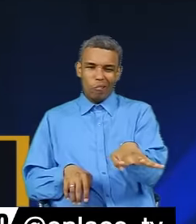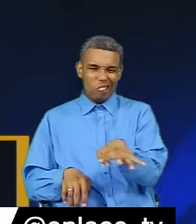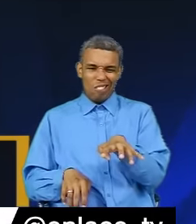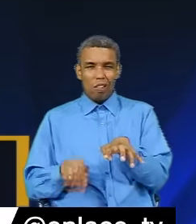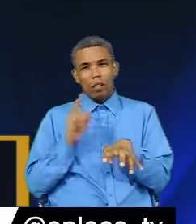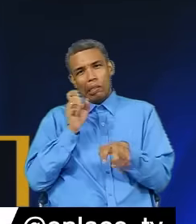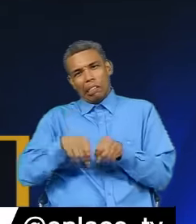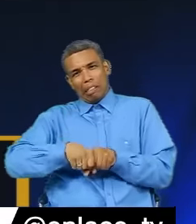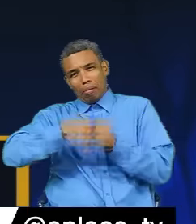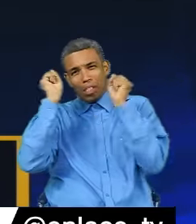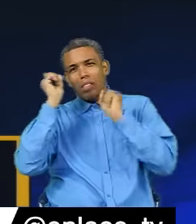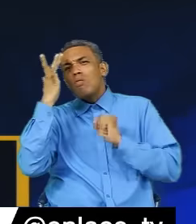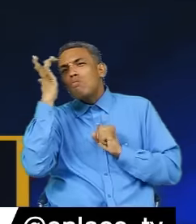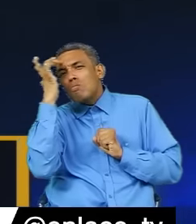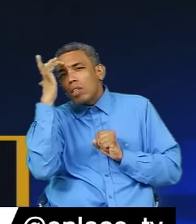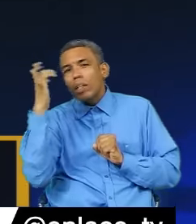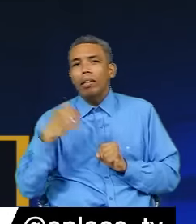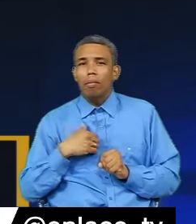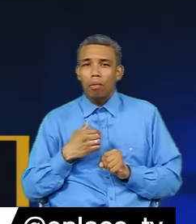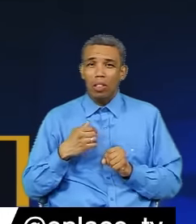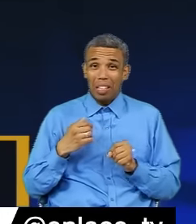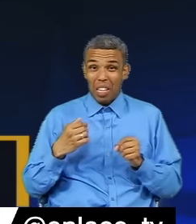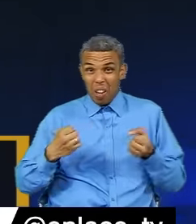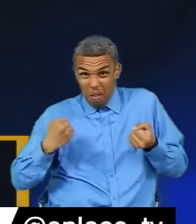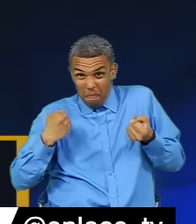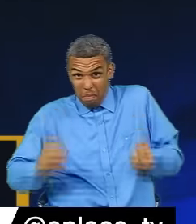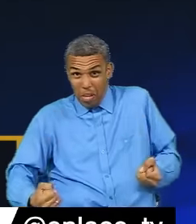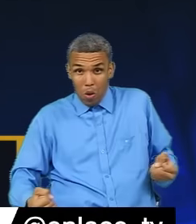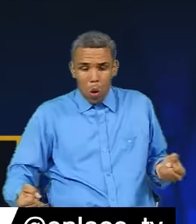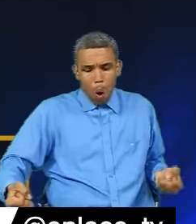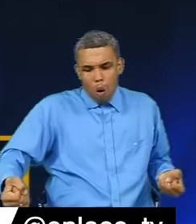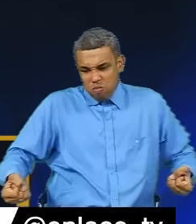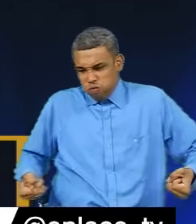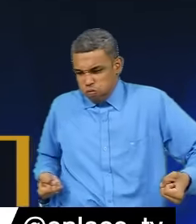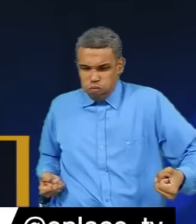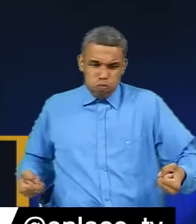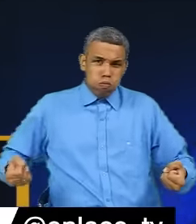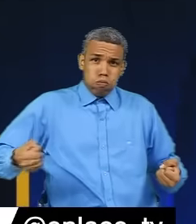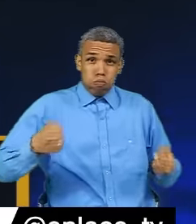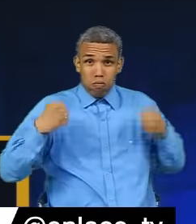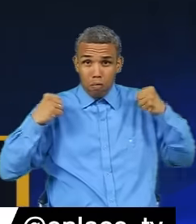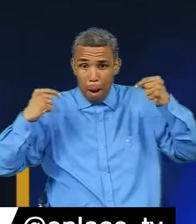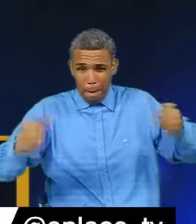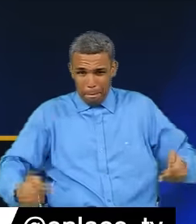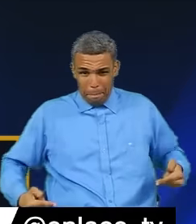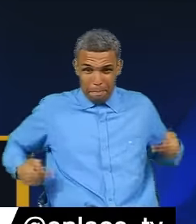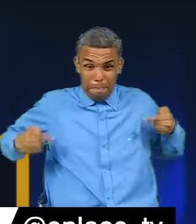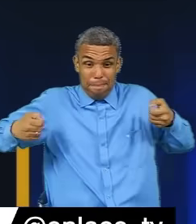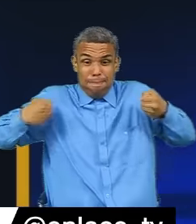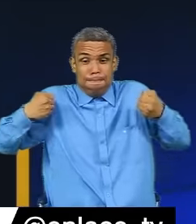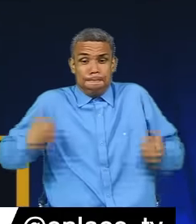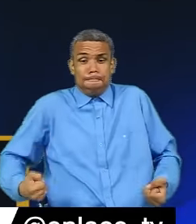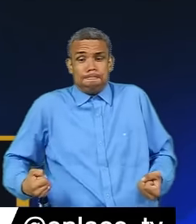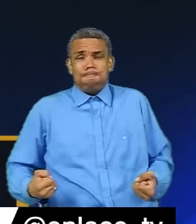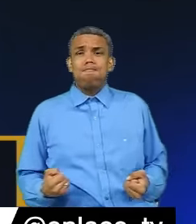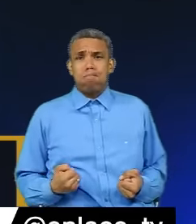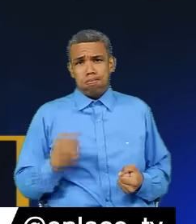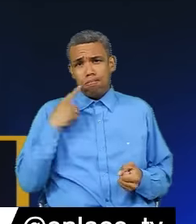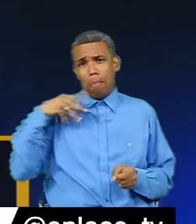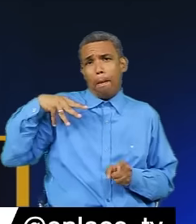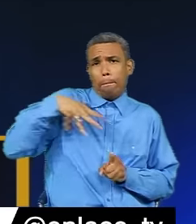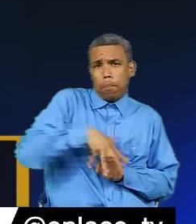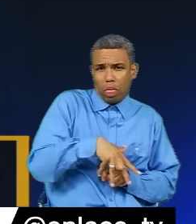Las volquetas pasan sin nada, las volquetas doble troqui pasan sin nada y regando ese poco de